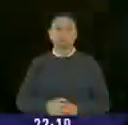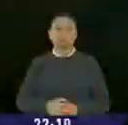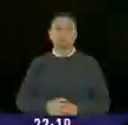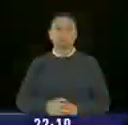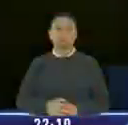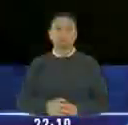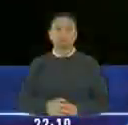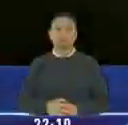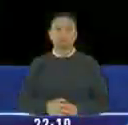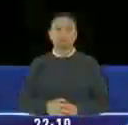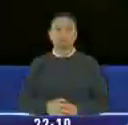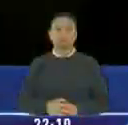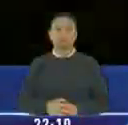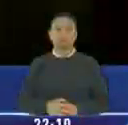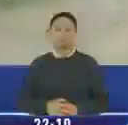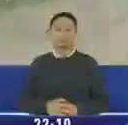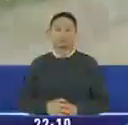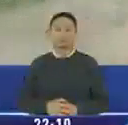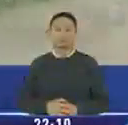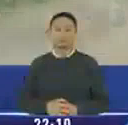Policía Nacional, al piso, al piso.